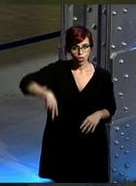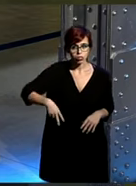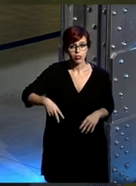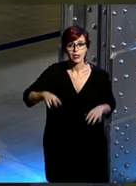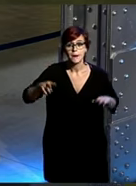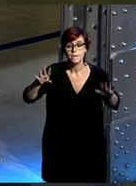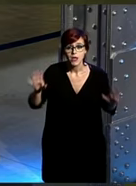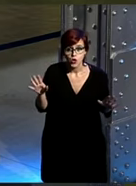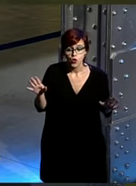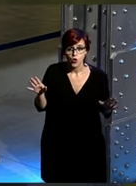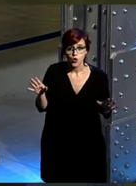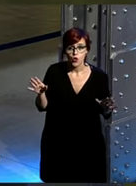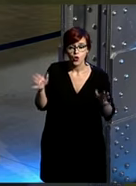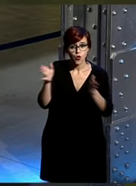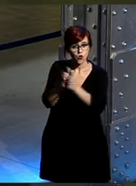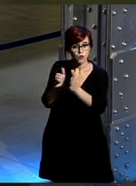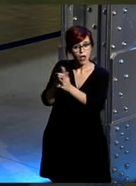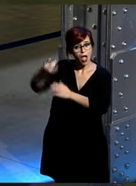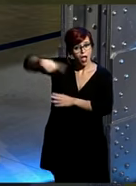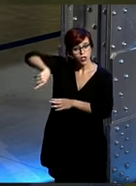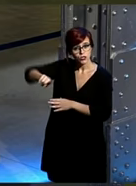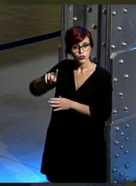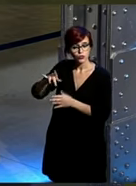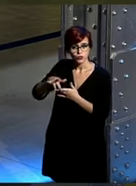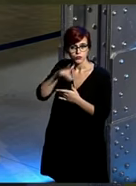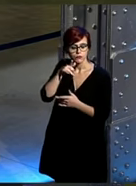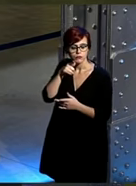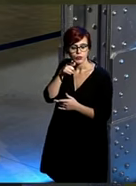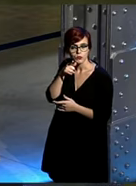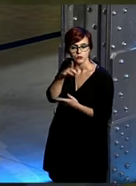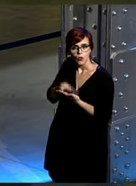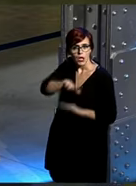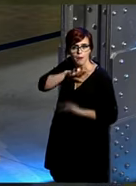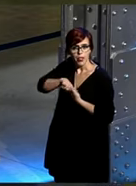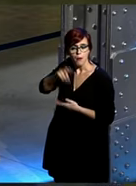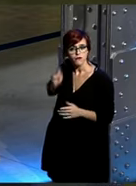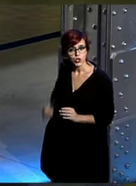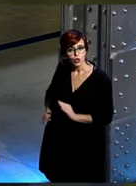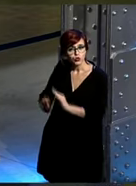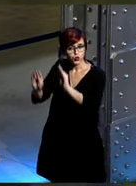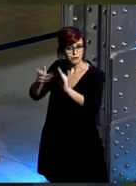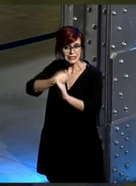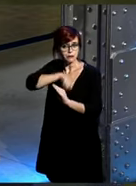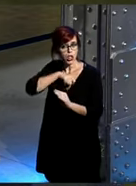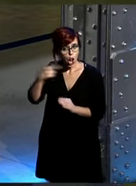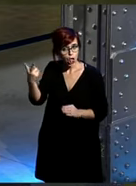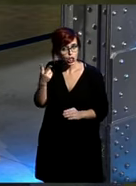Los otros dos biólogos de los que más valoro en este mundo por su capacidad profesional, los dos